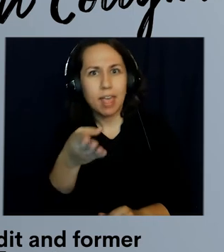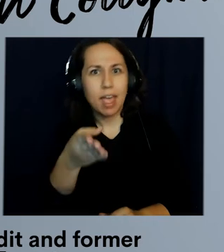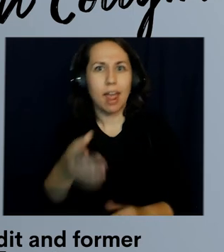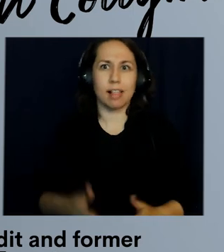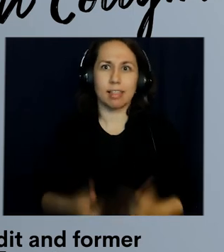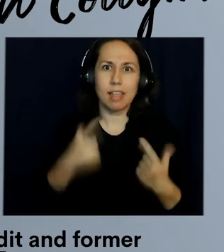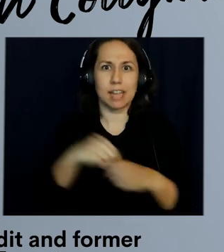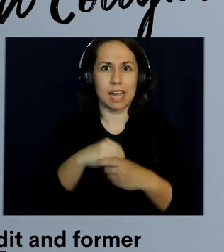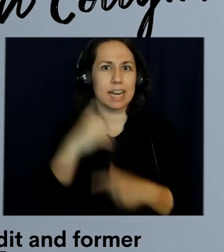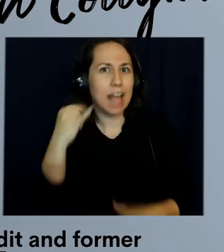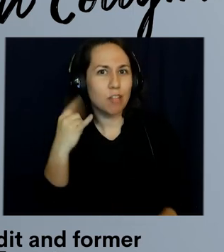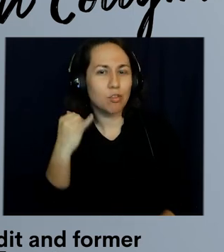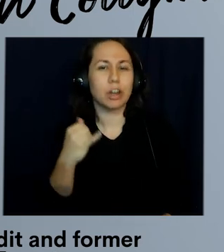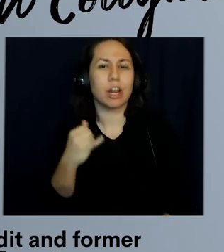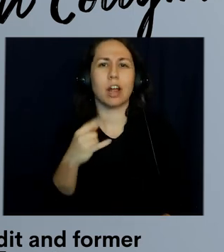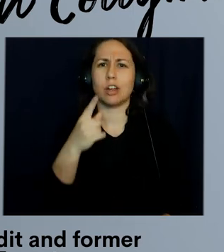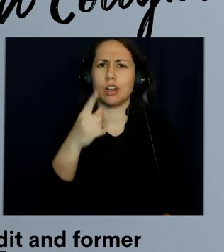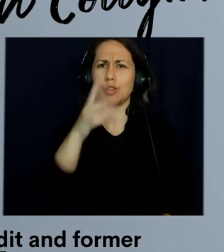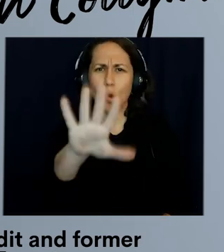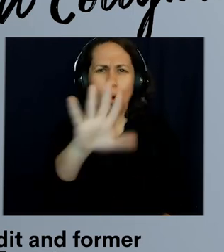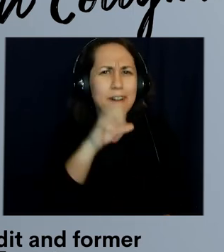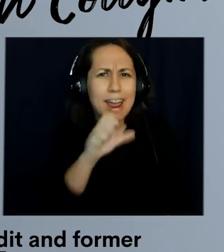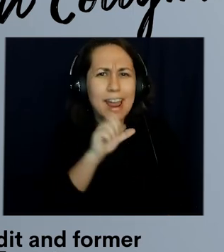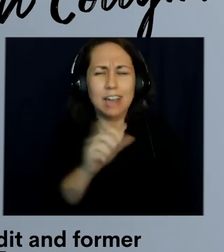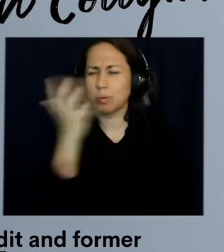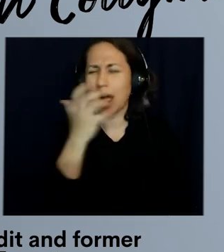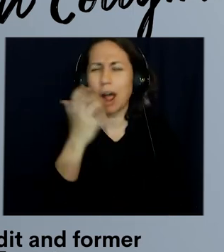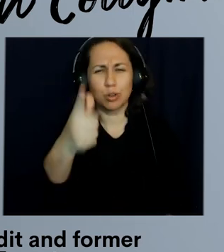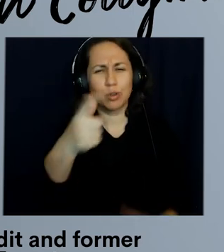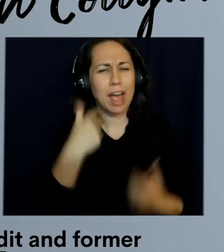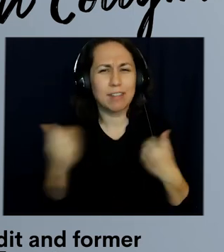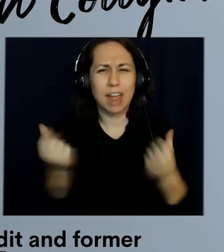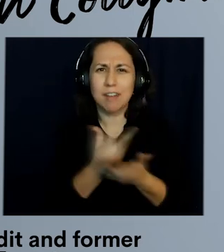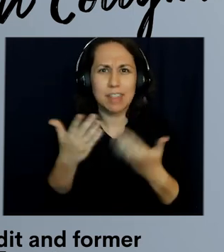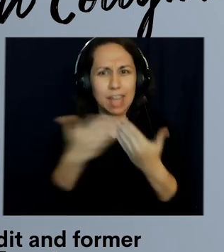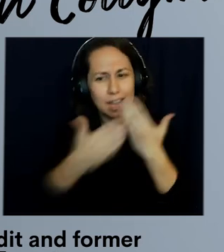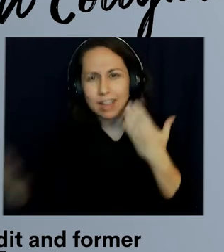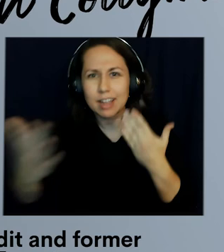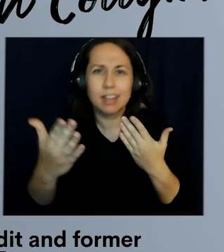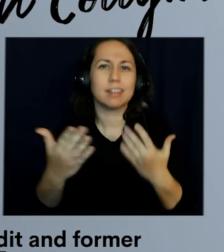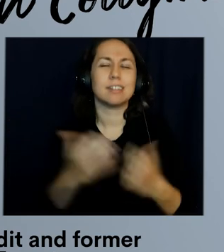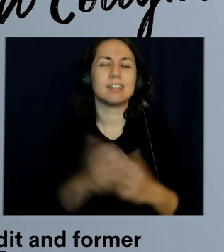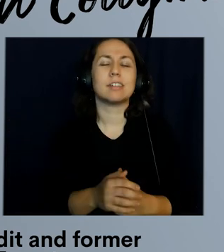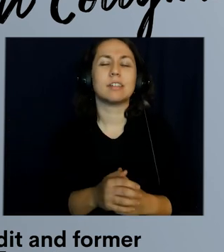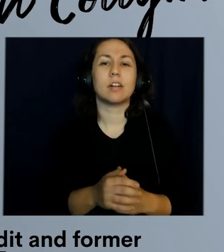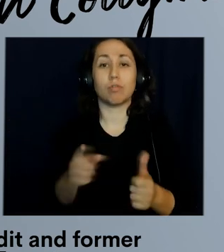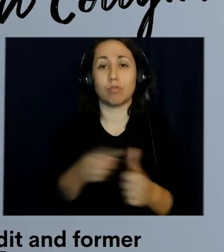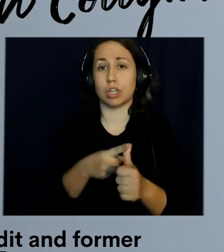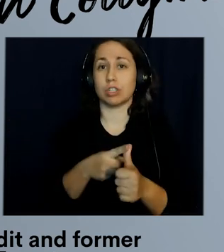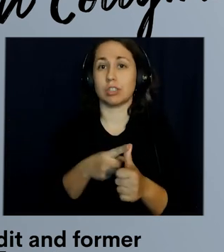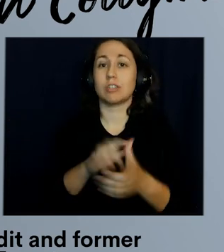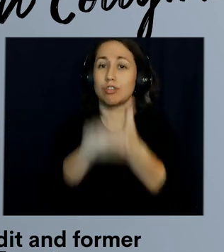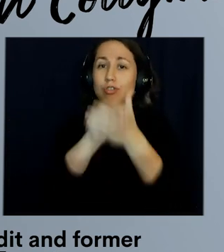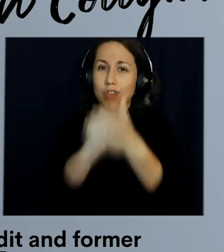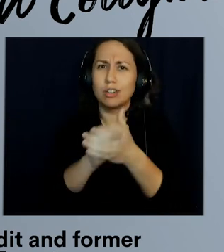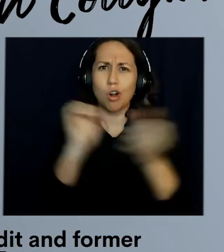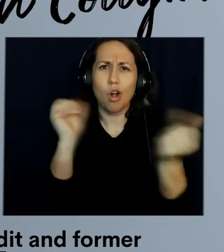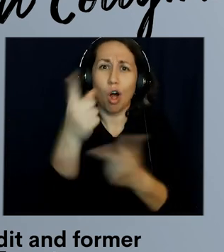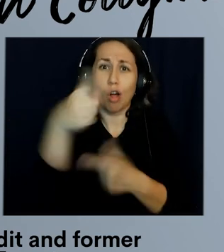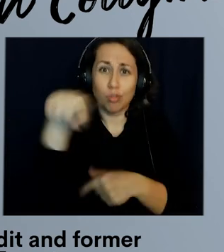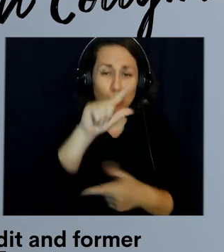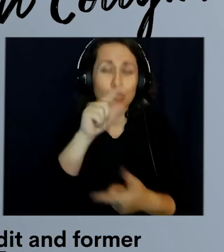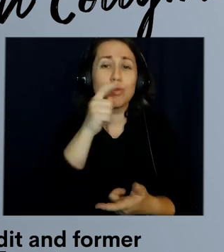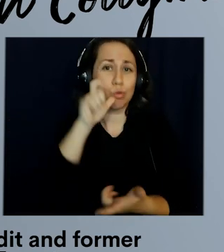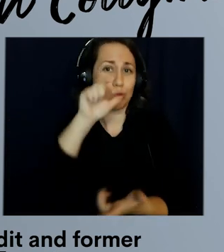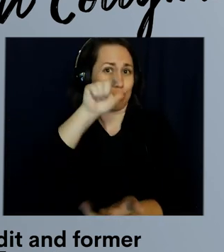100 mejores alumnos en Santa Ana, California. Felicidades. Yo estoy en Nueva Inglaterra.